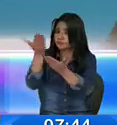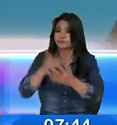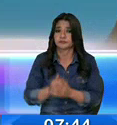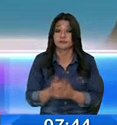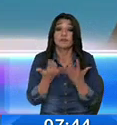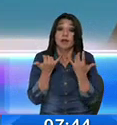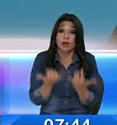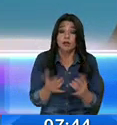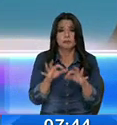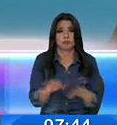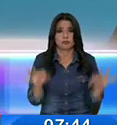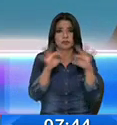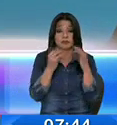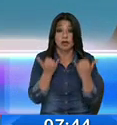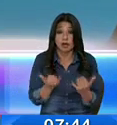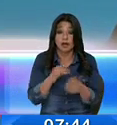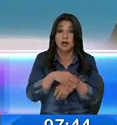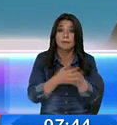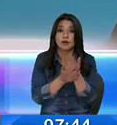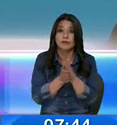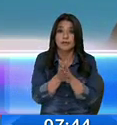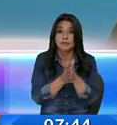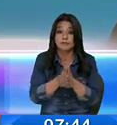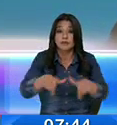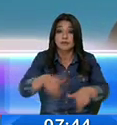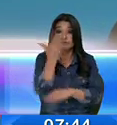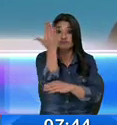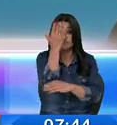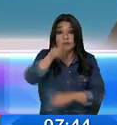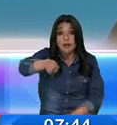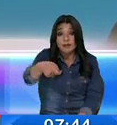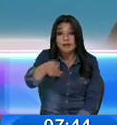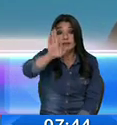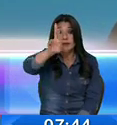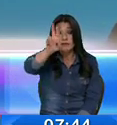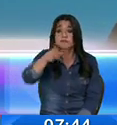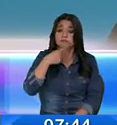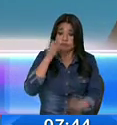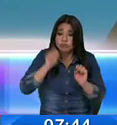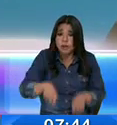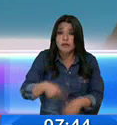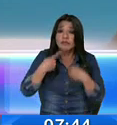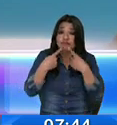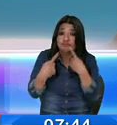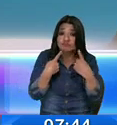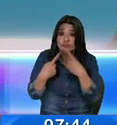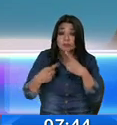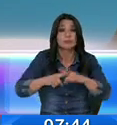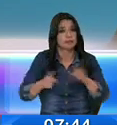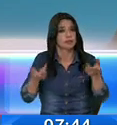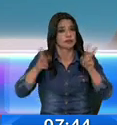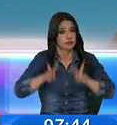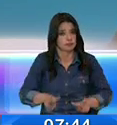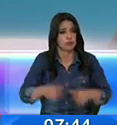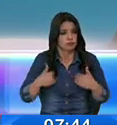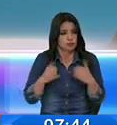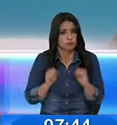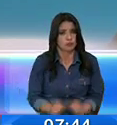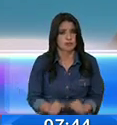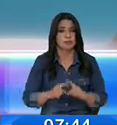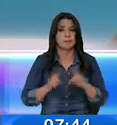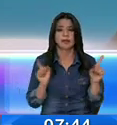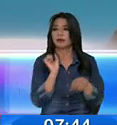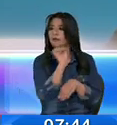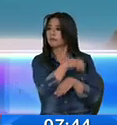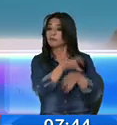aprovecho la oportunidad este medio de comunicación que efectivamente nosotros estamos dispuestos a dialogar pero a la par también que no se haga un lobby